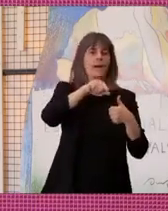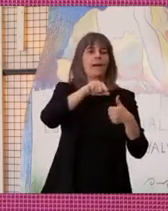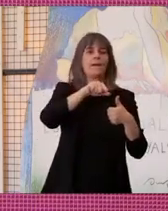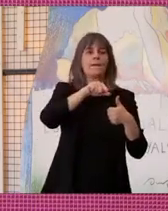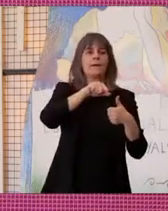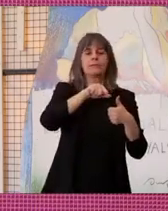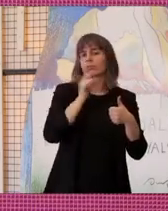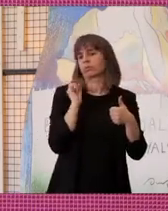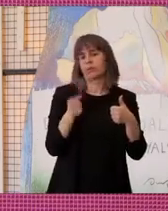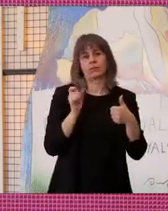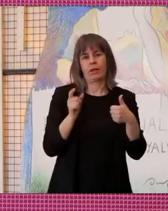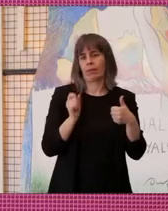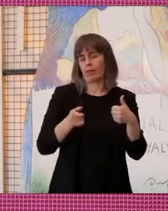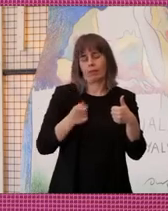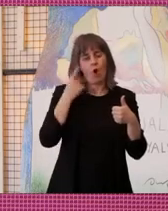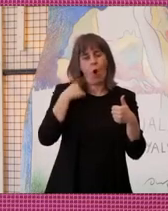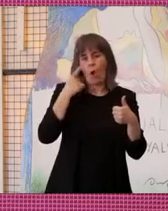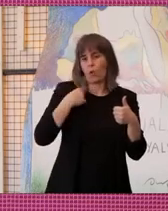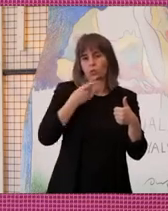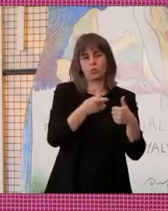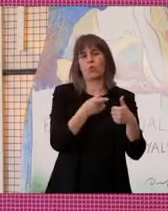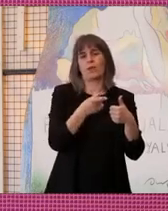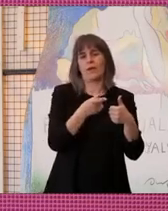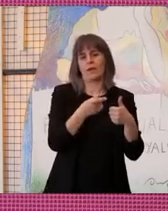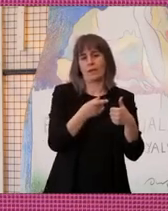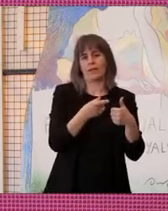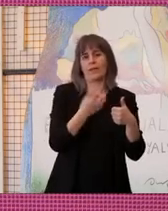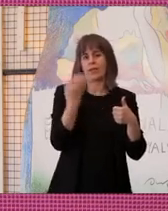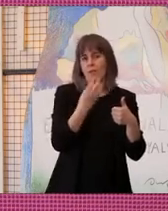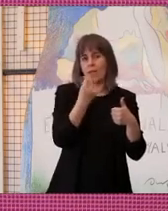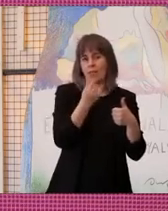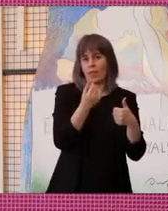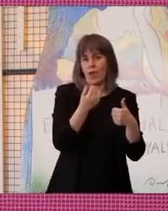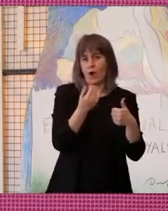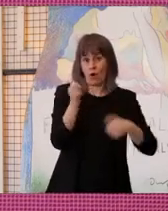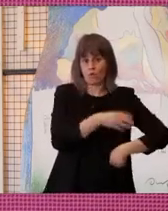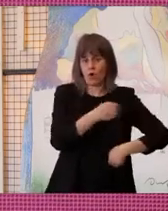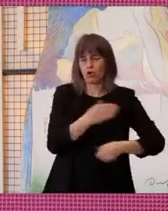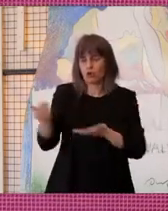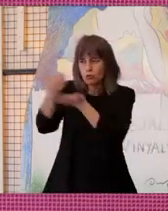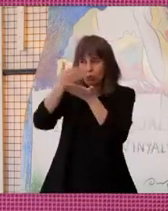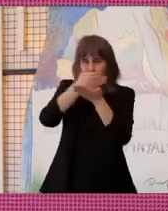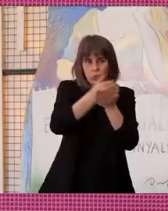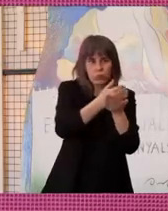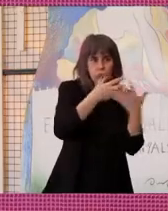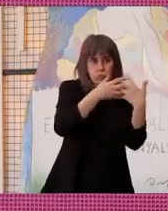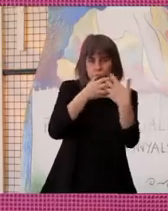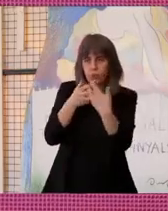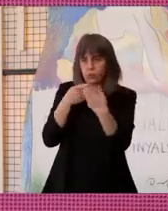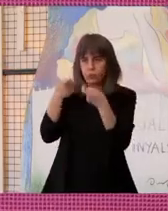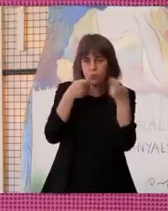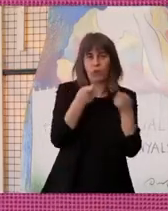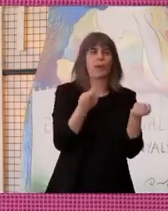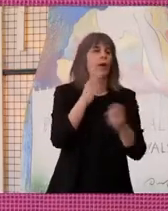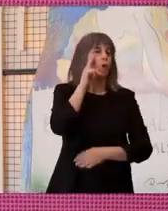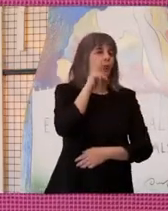muy fuerte la costumbre de fan Racing de conseguir los fondos que vas a gastar en los museos